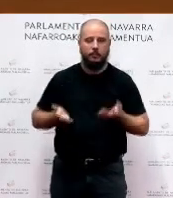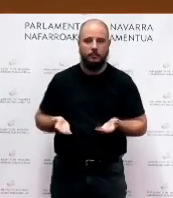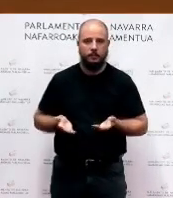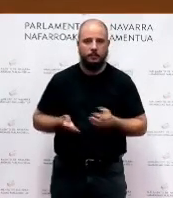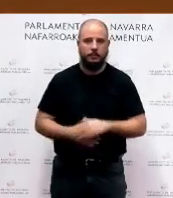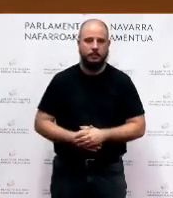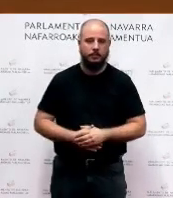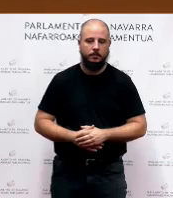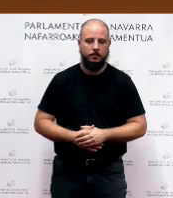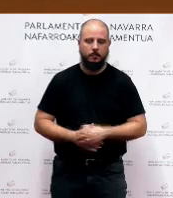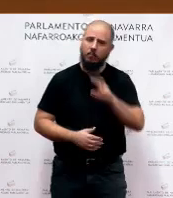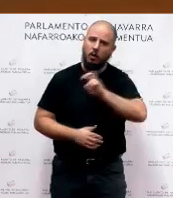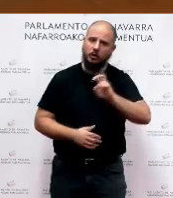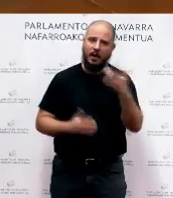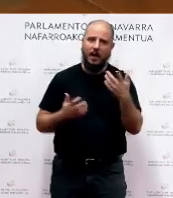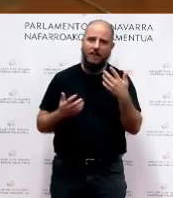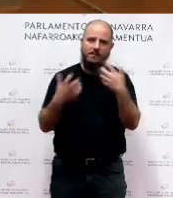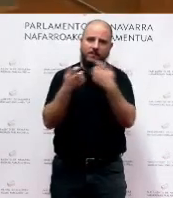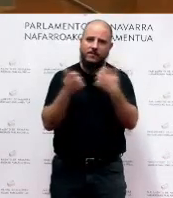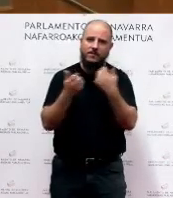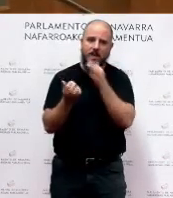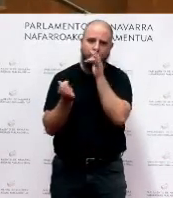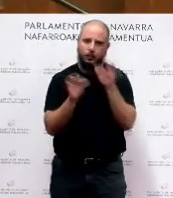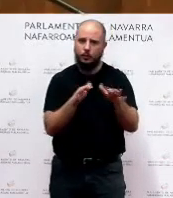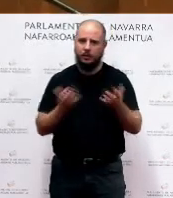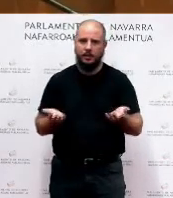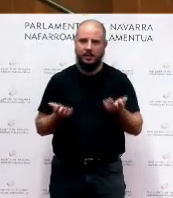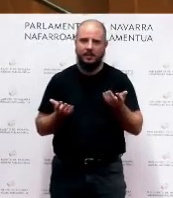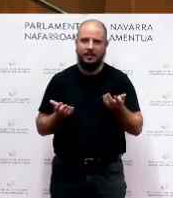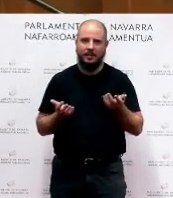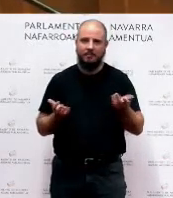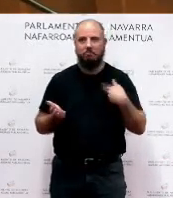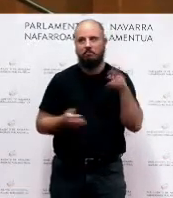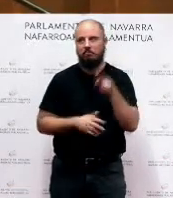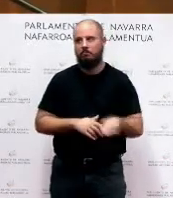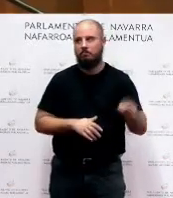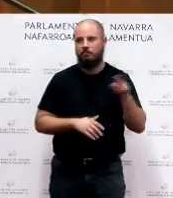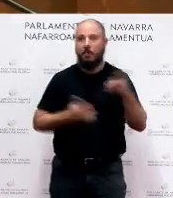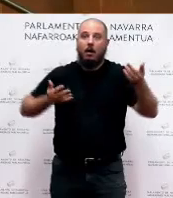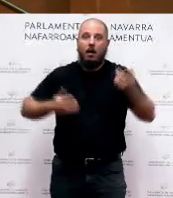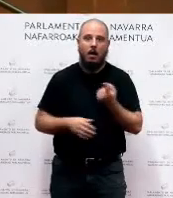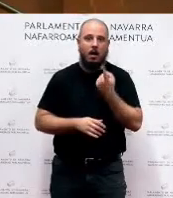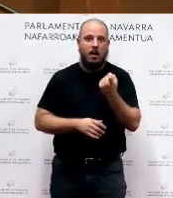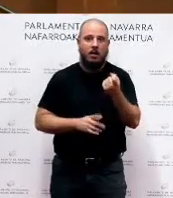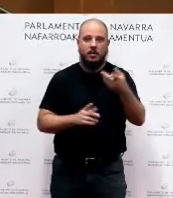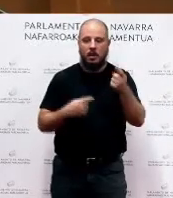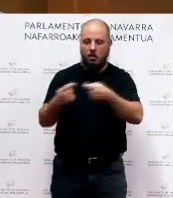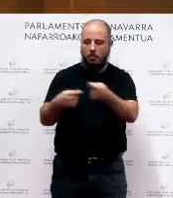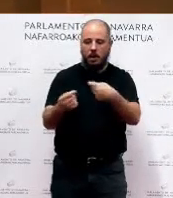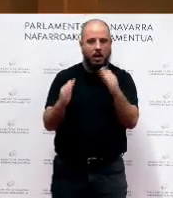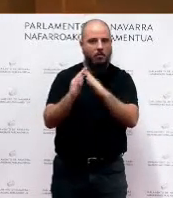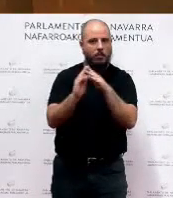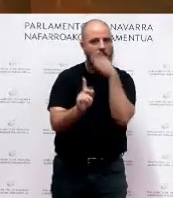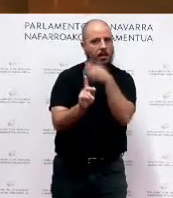Otro latiguillo recurrente que usan desde el Gobierno y sus socios es el repetido de «es que es necesario intervenir en el mercado porque si no